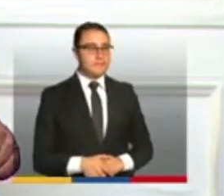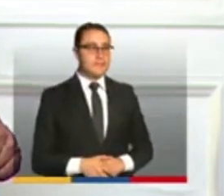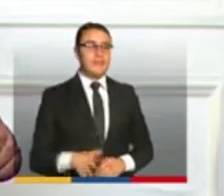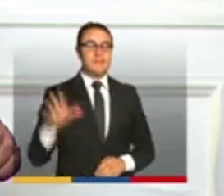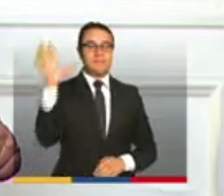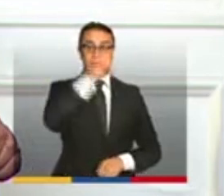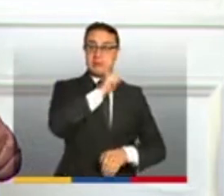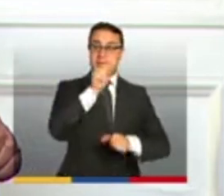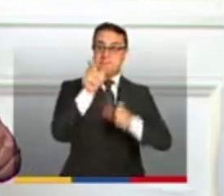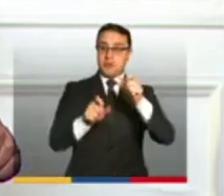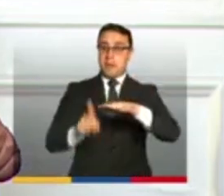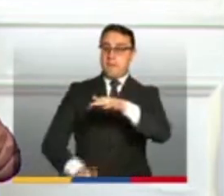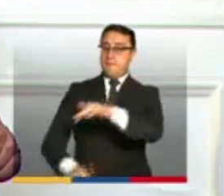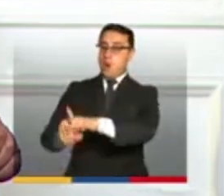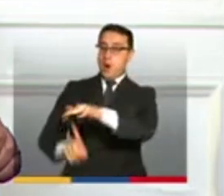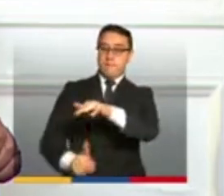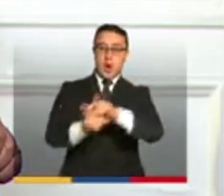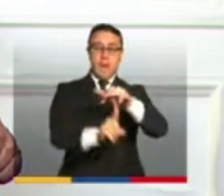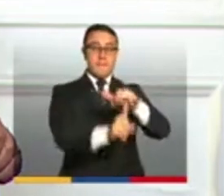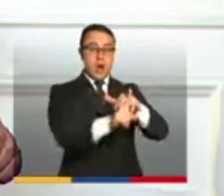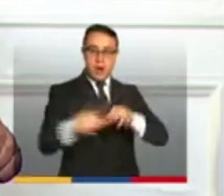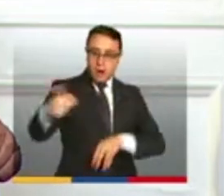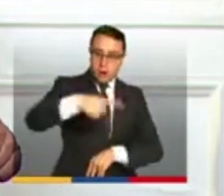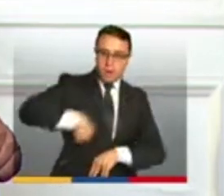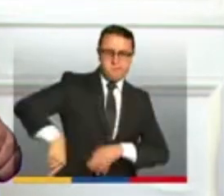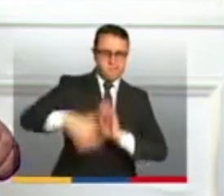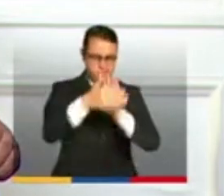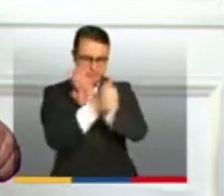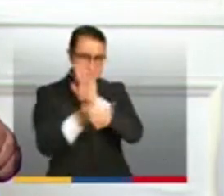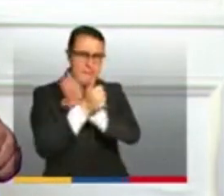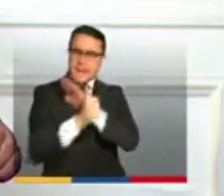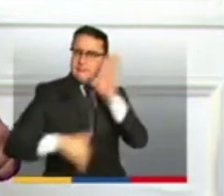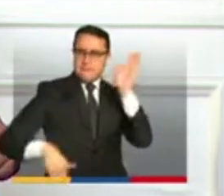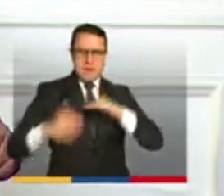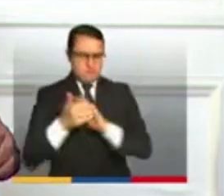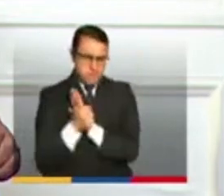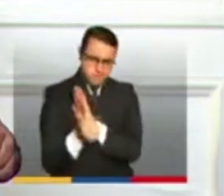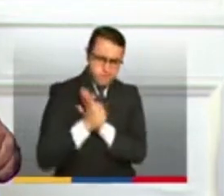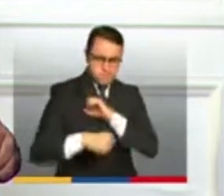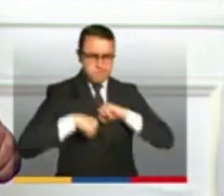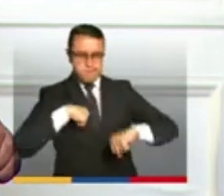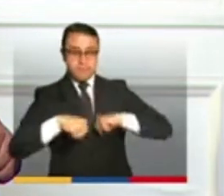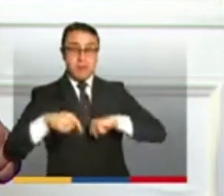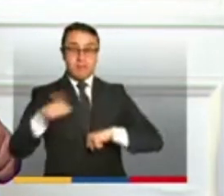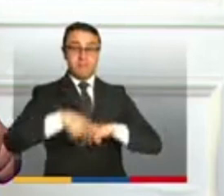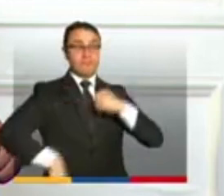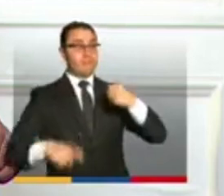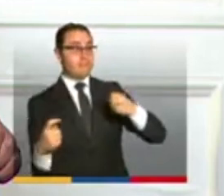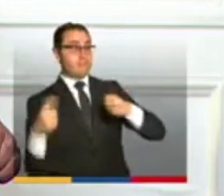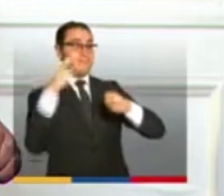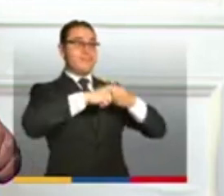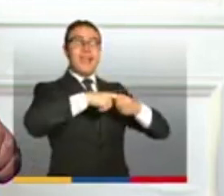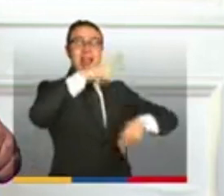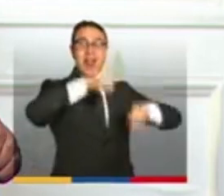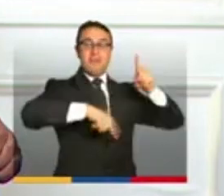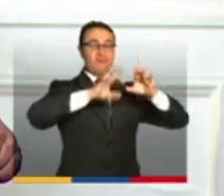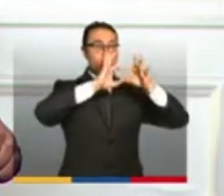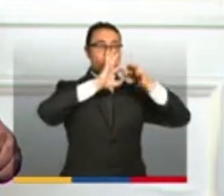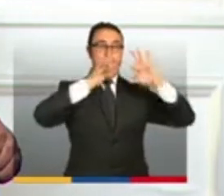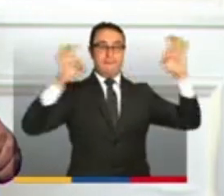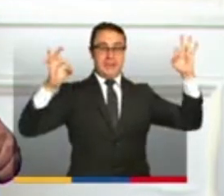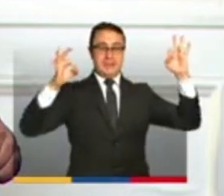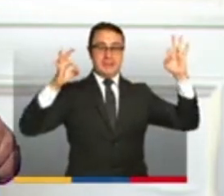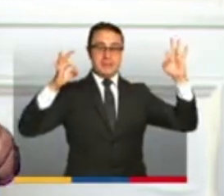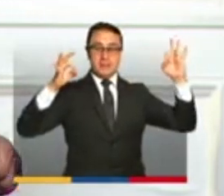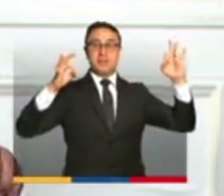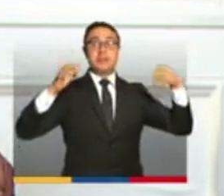que son talentos y que van entrando a las ramas olímpicas. Yo creo que los